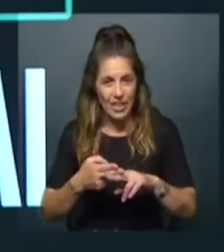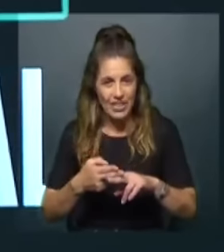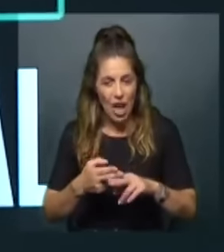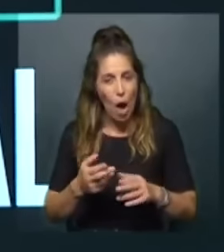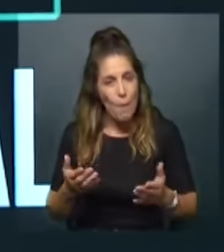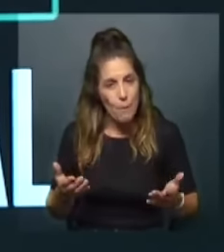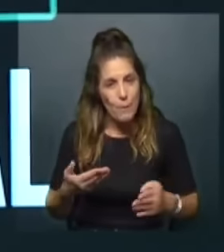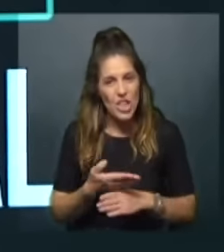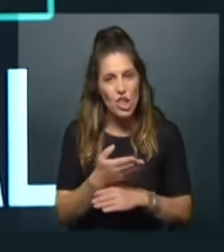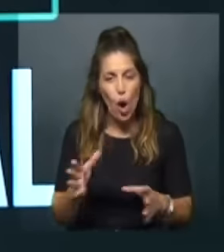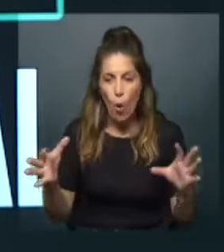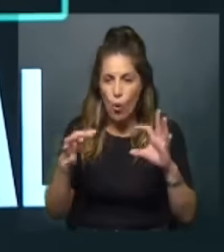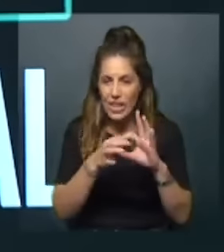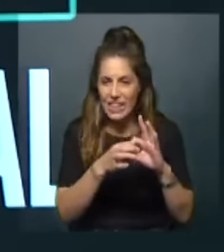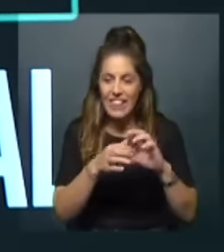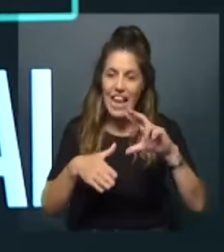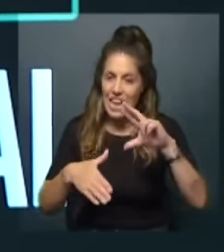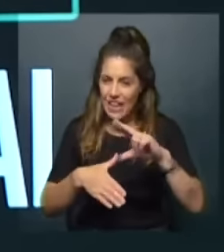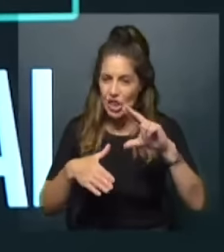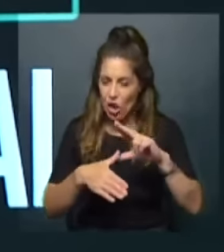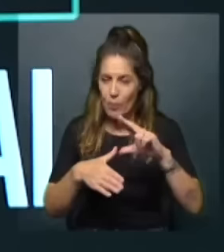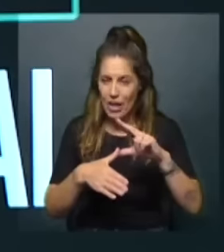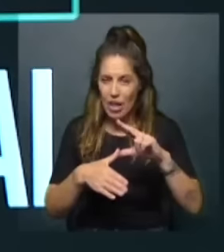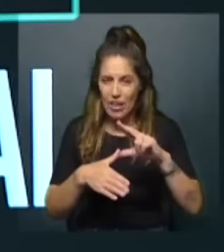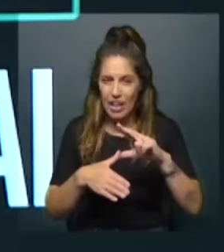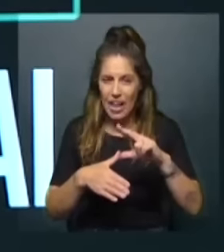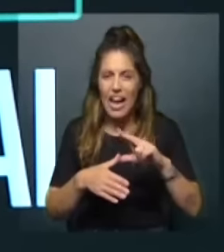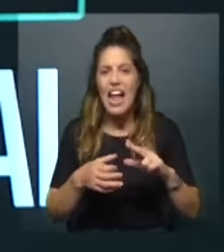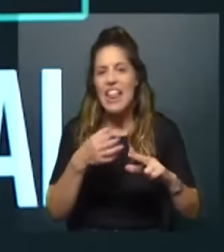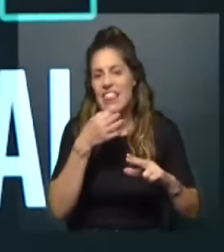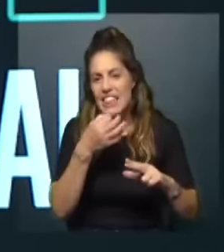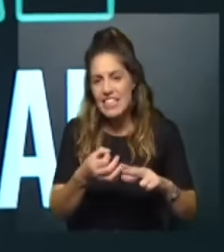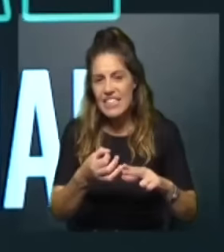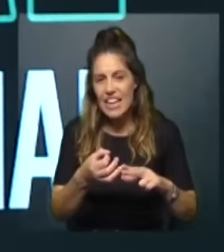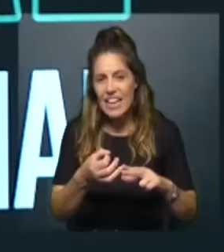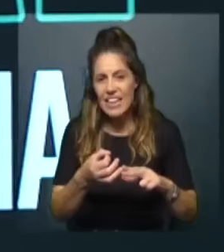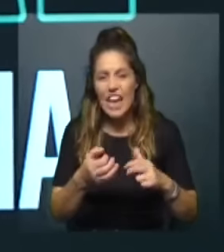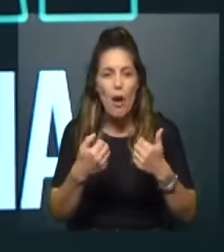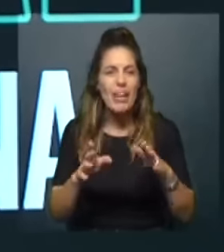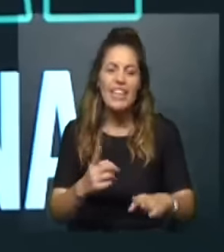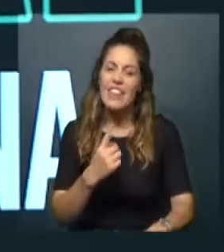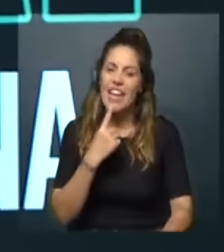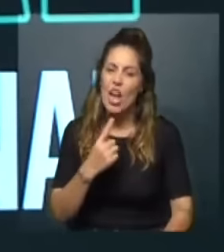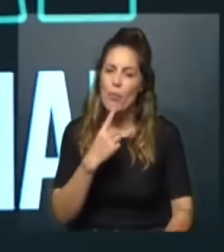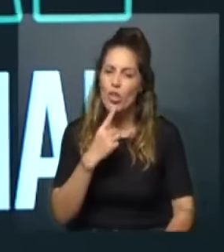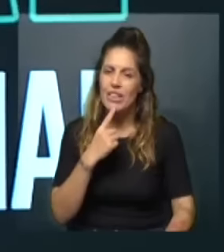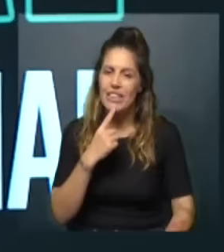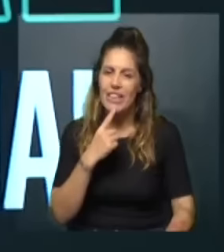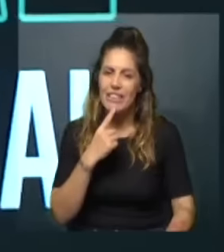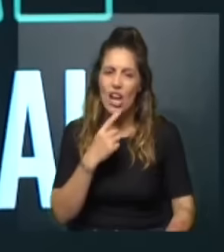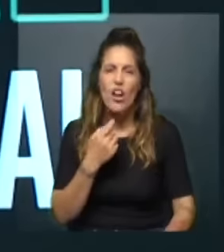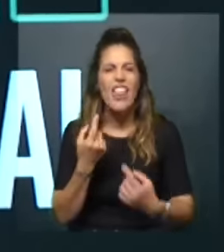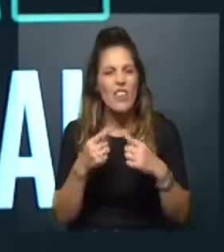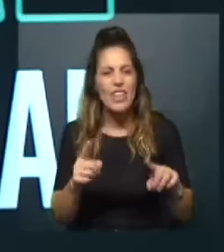la unidad latinoamericana dijo que se está alcaniz la región a partir de estas políticas que tienen que ver o mejor dicho las